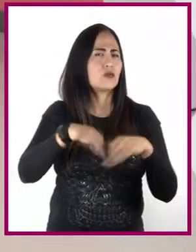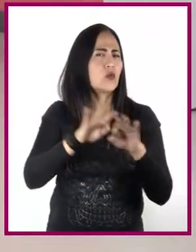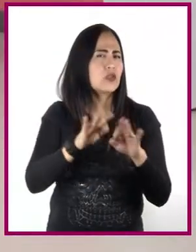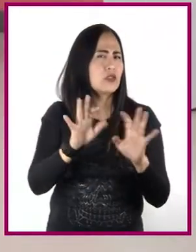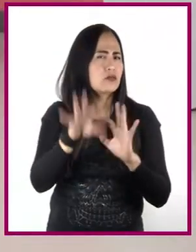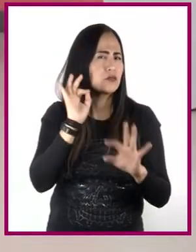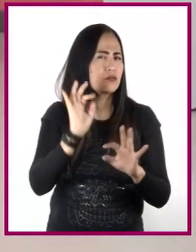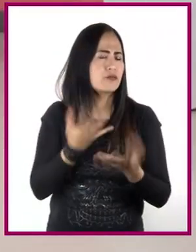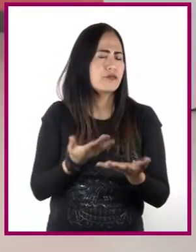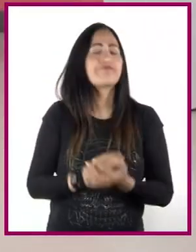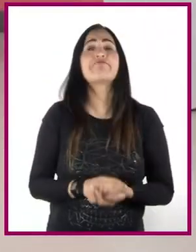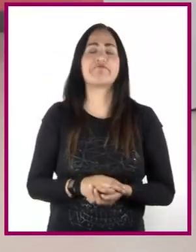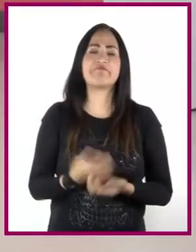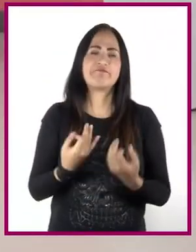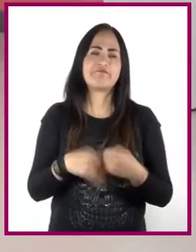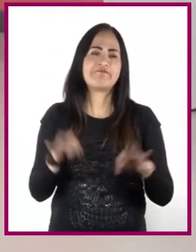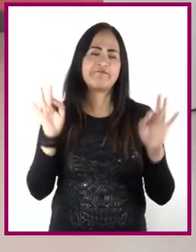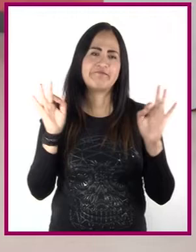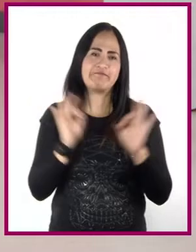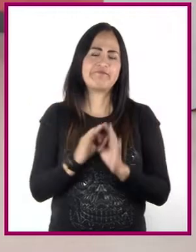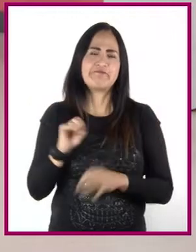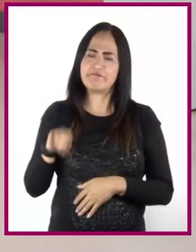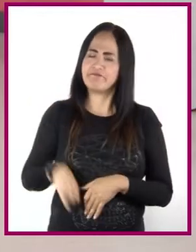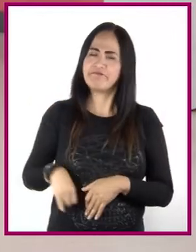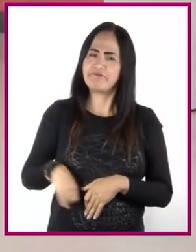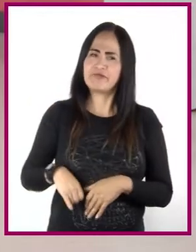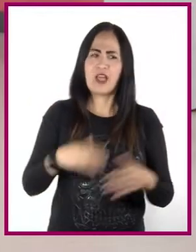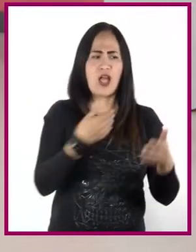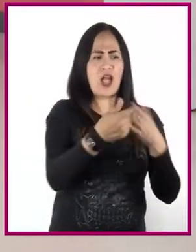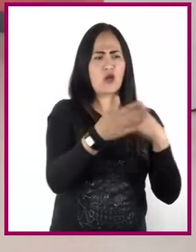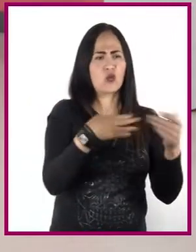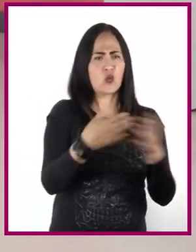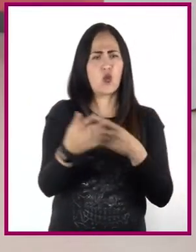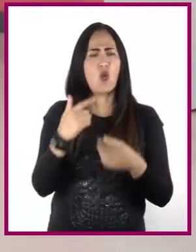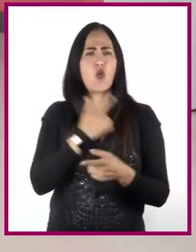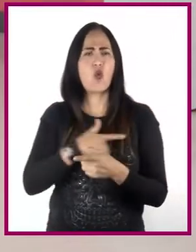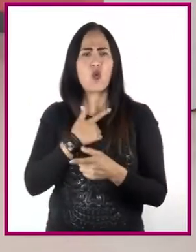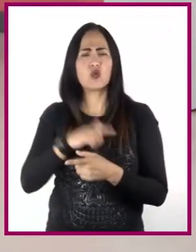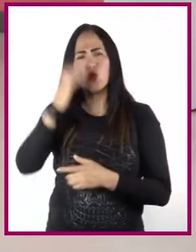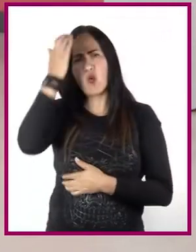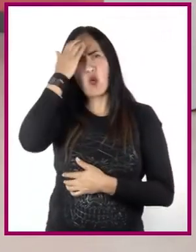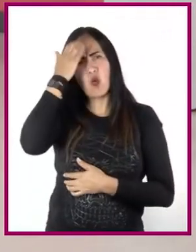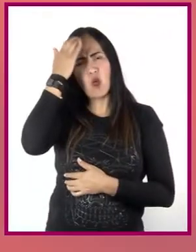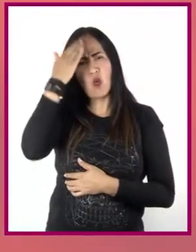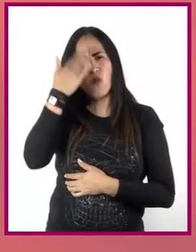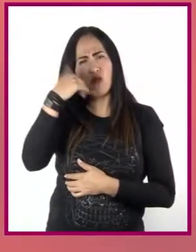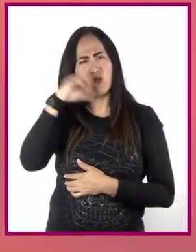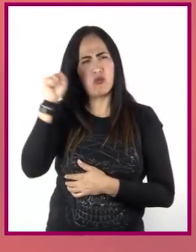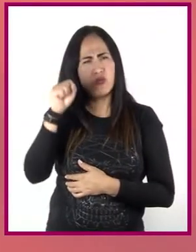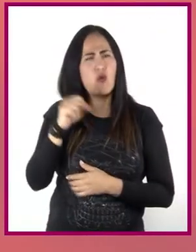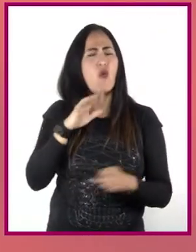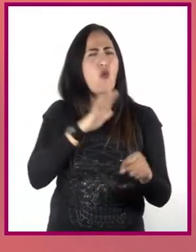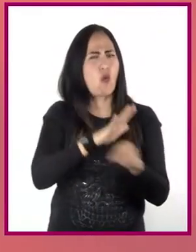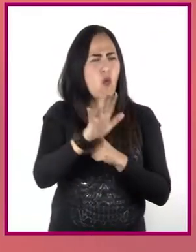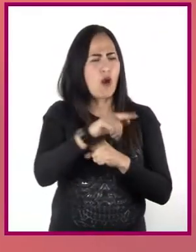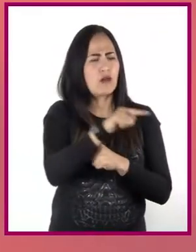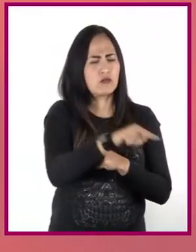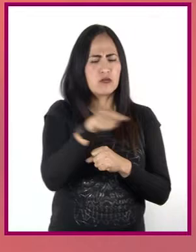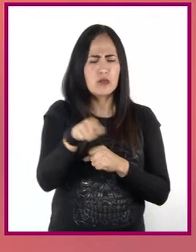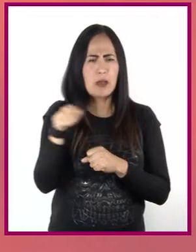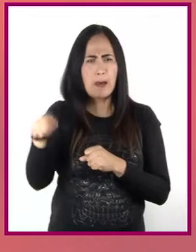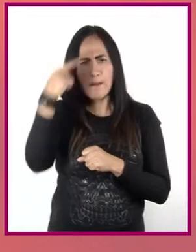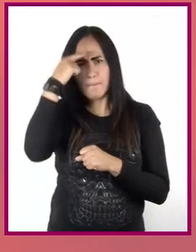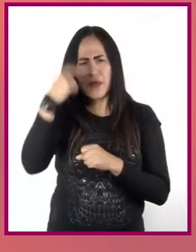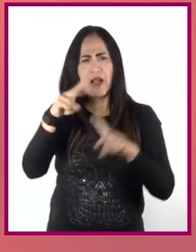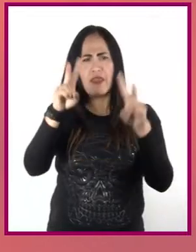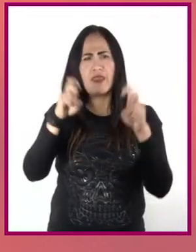Interesante planteamiento. Actualidad, gusto o conocimiento. ¿Qué aspecto debe definir la selección de